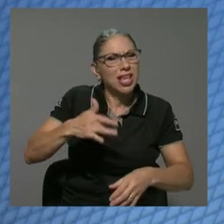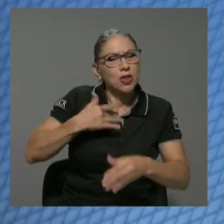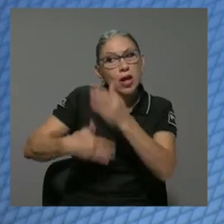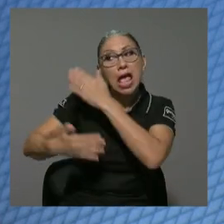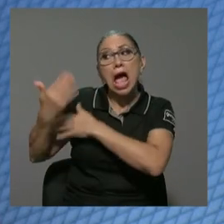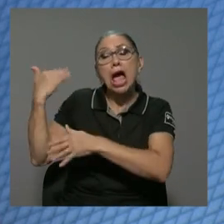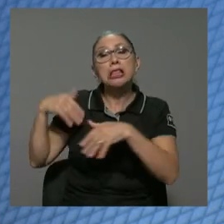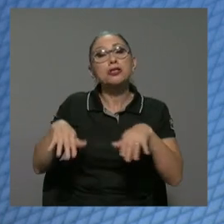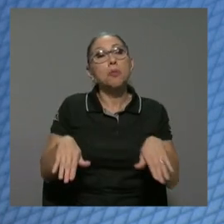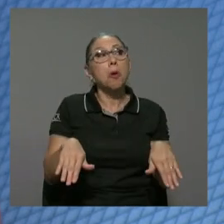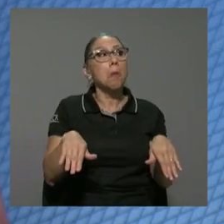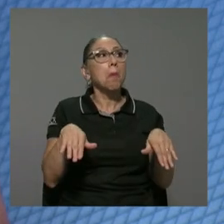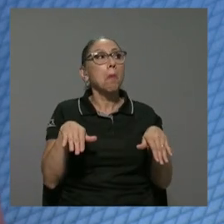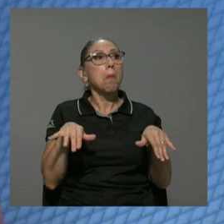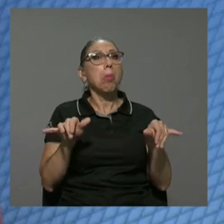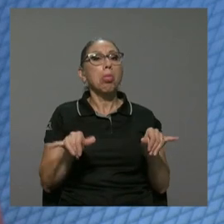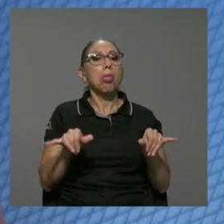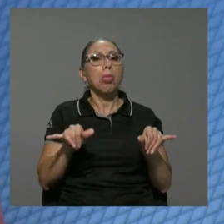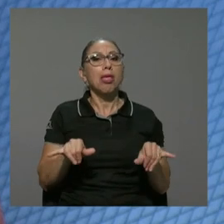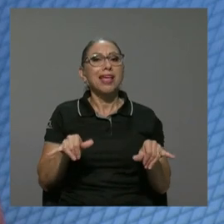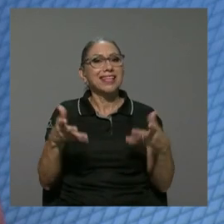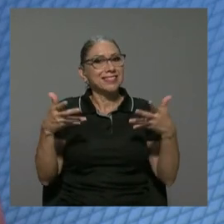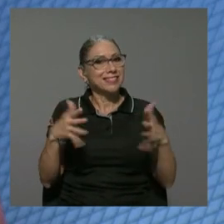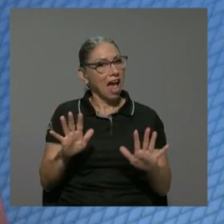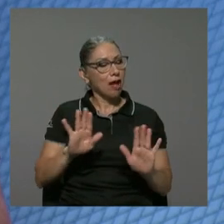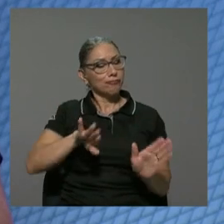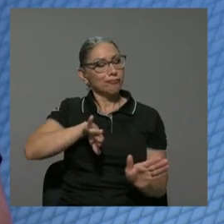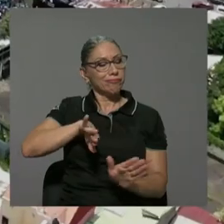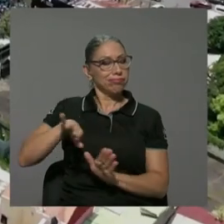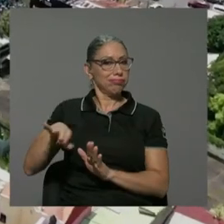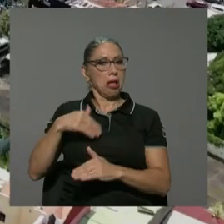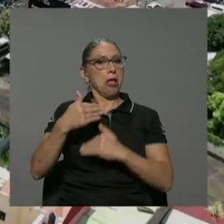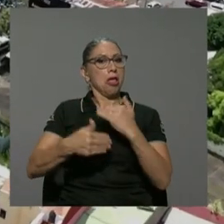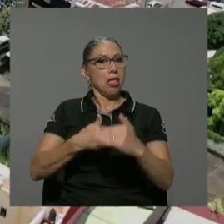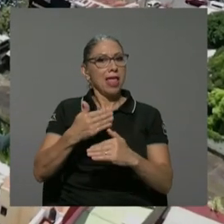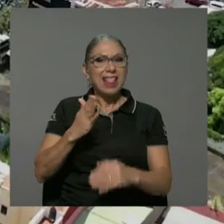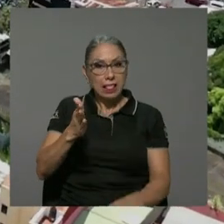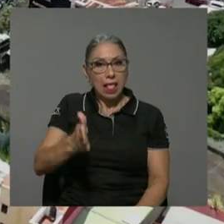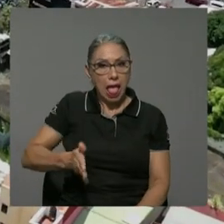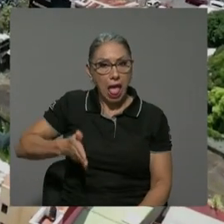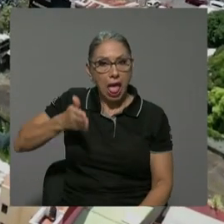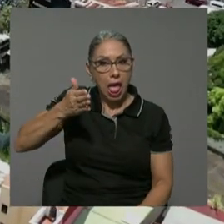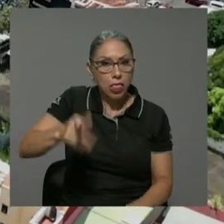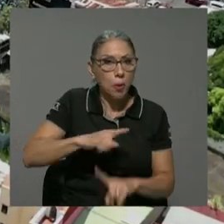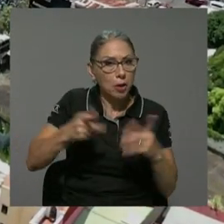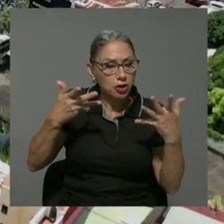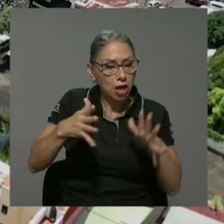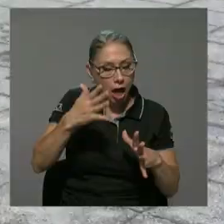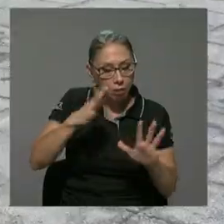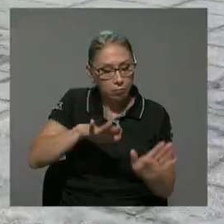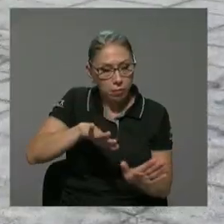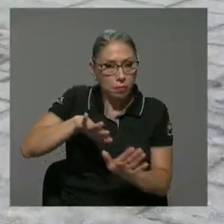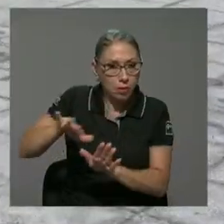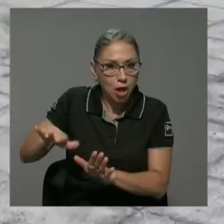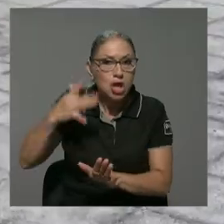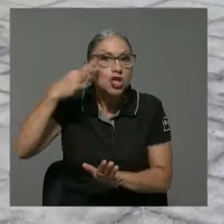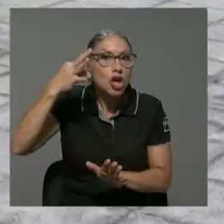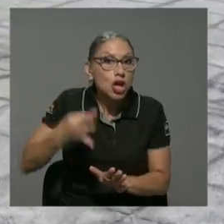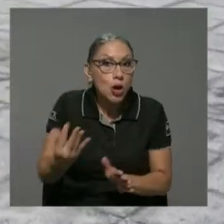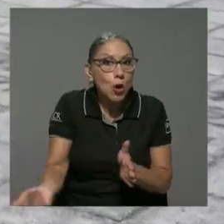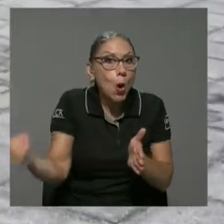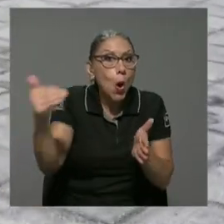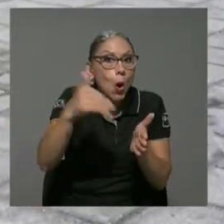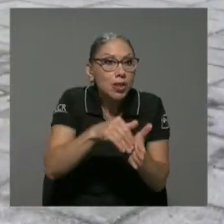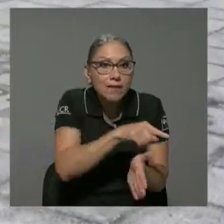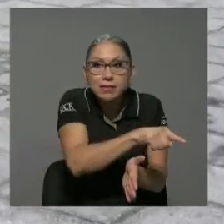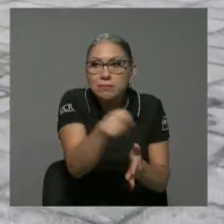pandemia, pues ya lo vamos superando. Ha sido un proceso lento, pero se está superando. Yo creo que el movimiento estudiantil está despertando